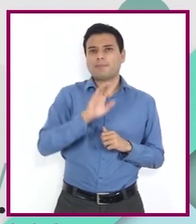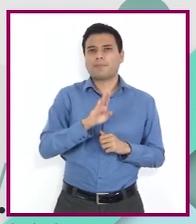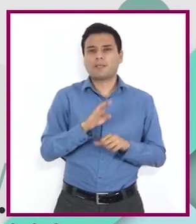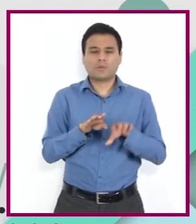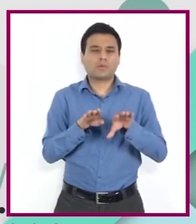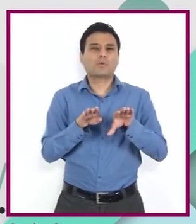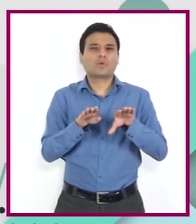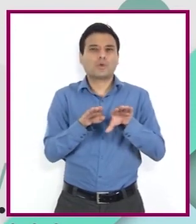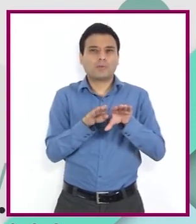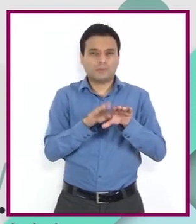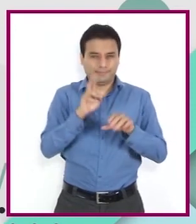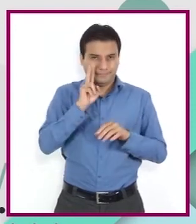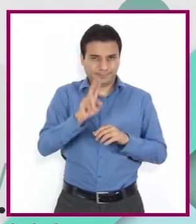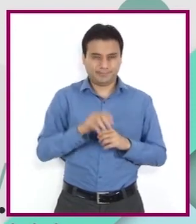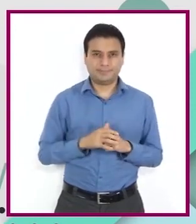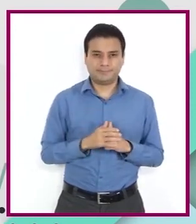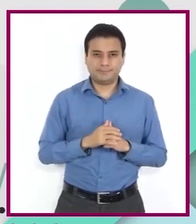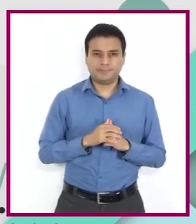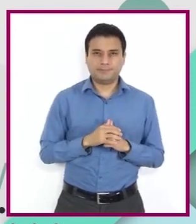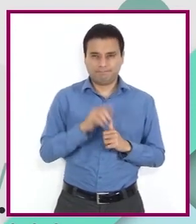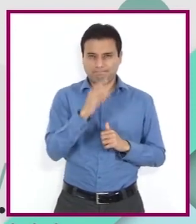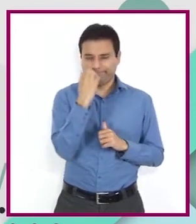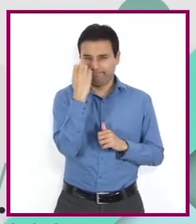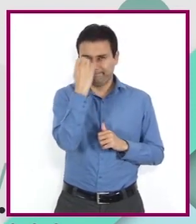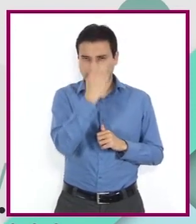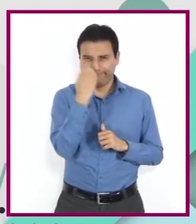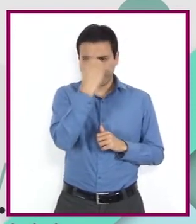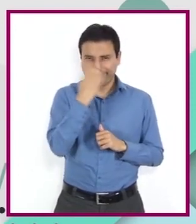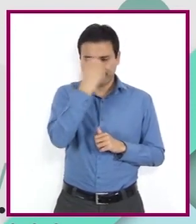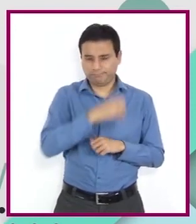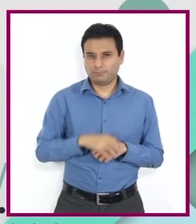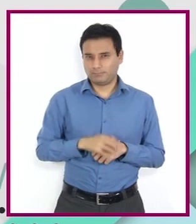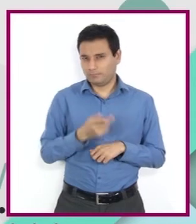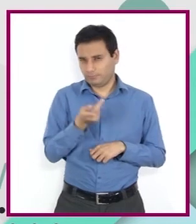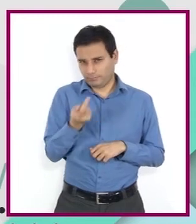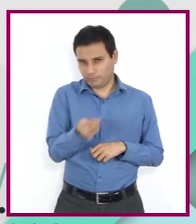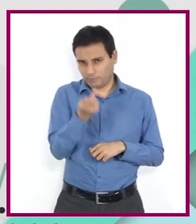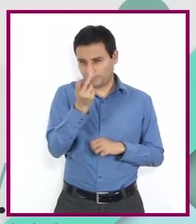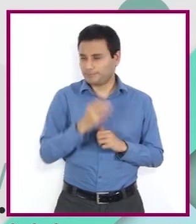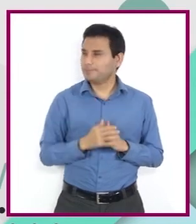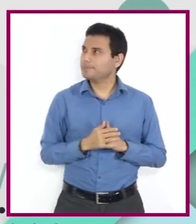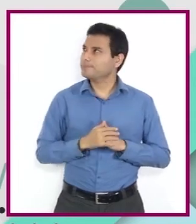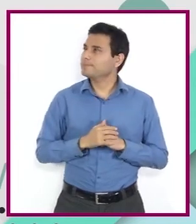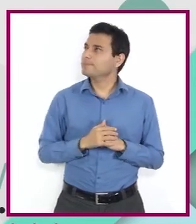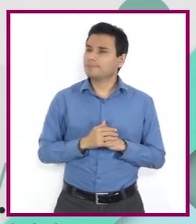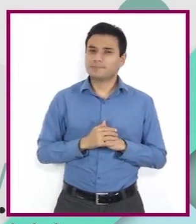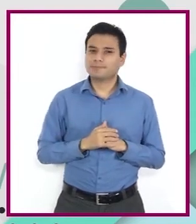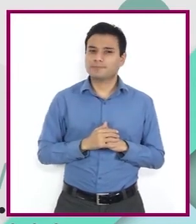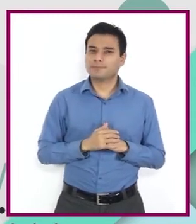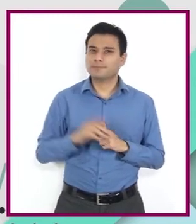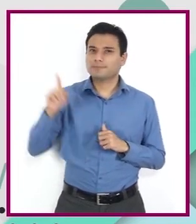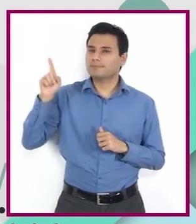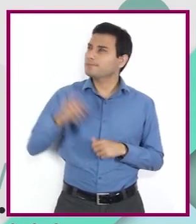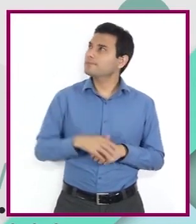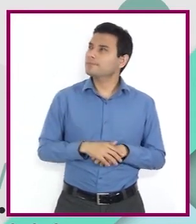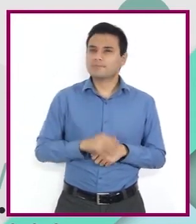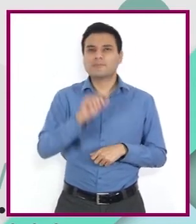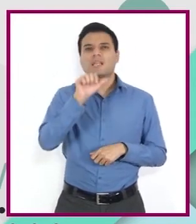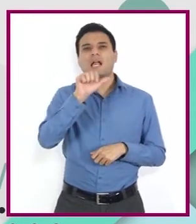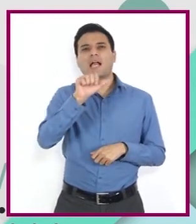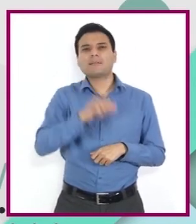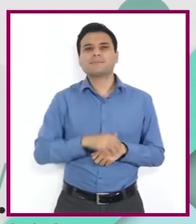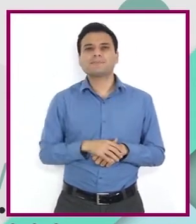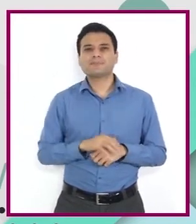números de la magnitud B. Analicemos los datos preguntándonos, ¿cuántas veces aumentó la magnitud A? ¿Y